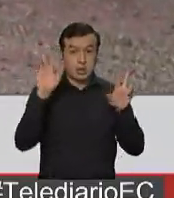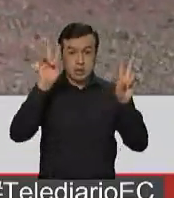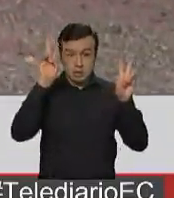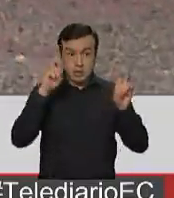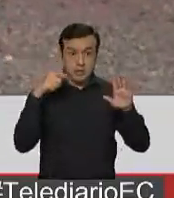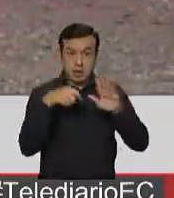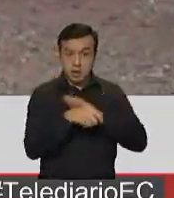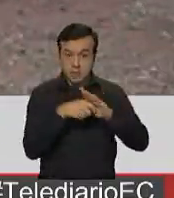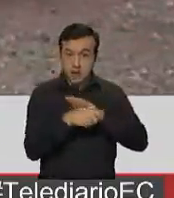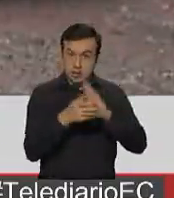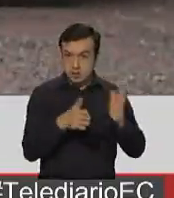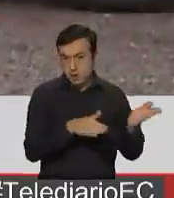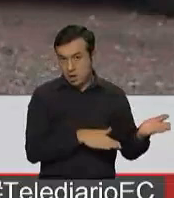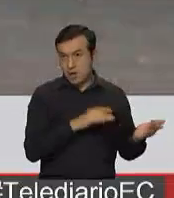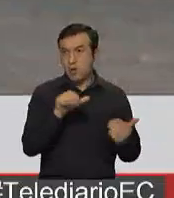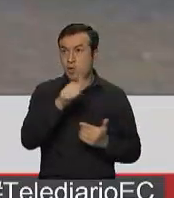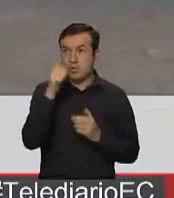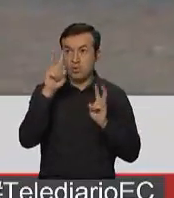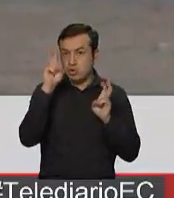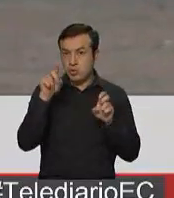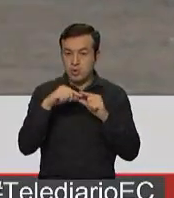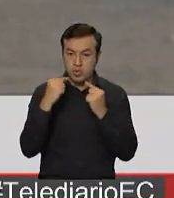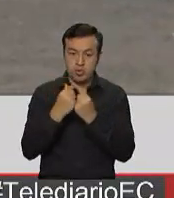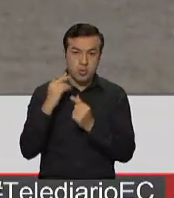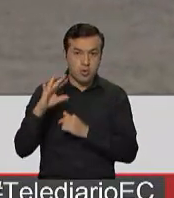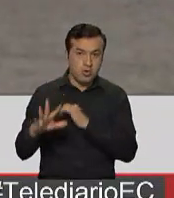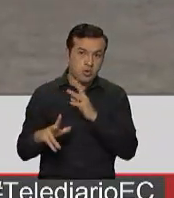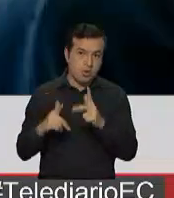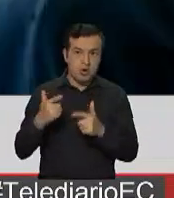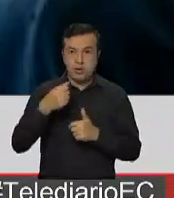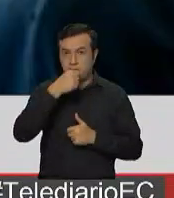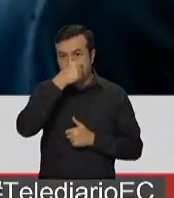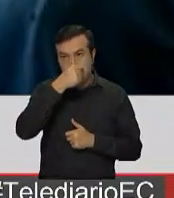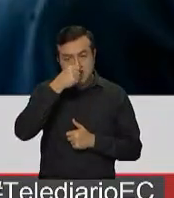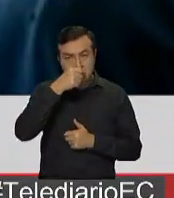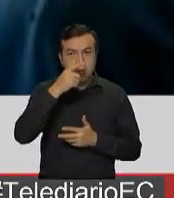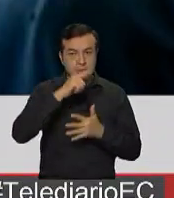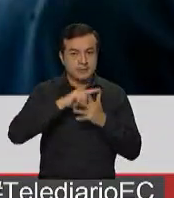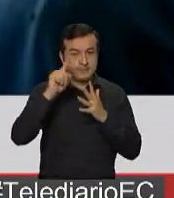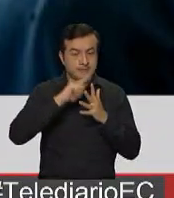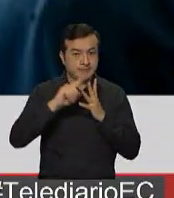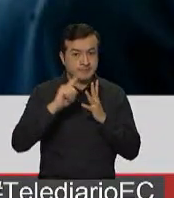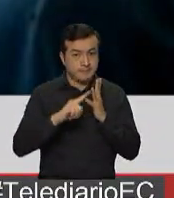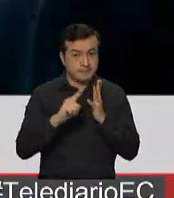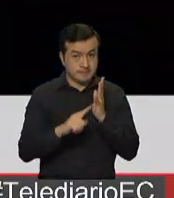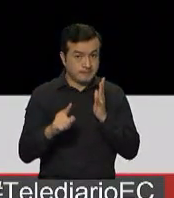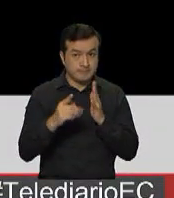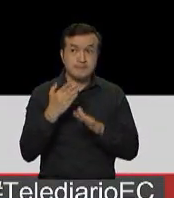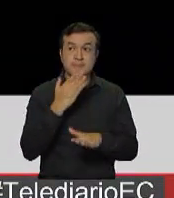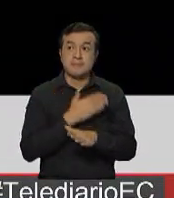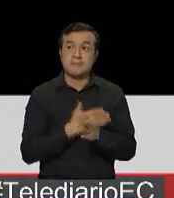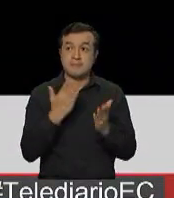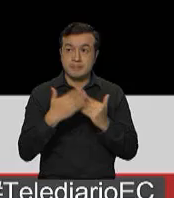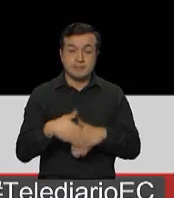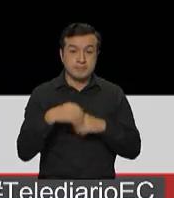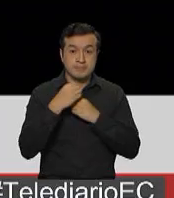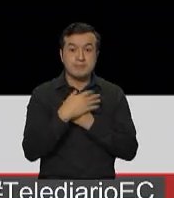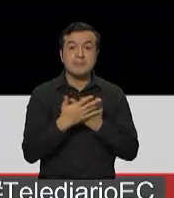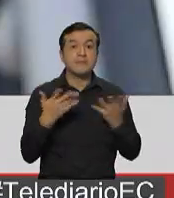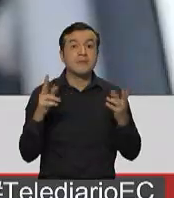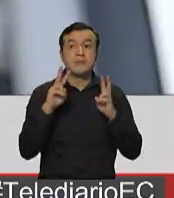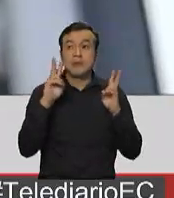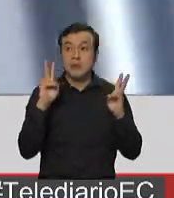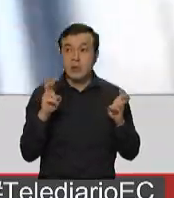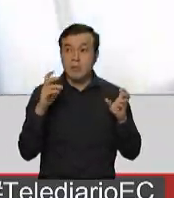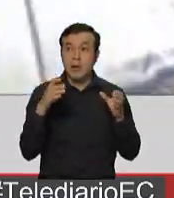por asesinato, otras por delincuencia organizada, estupefacientes, entre otros. El más reciente caso se refiere al presunto